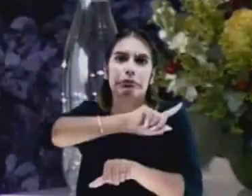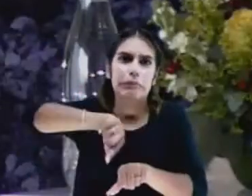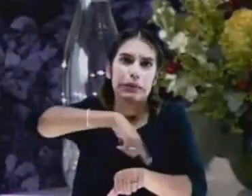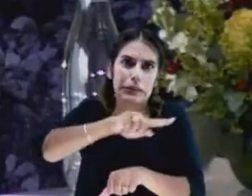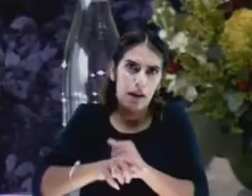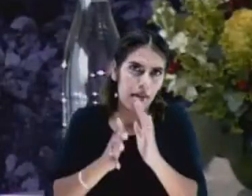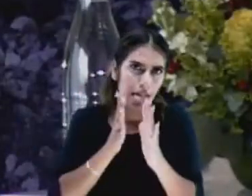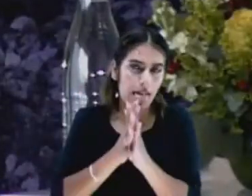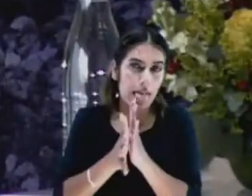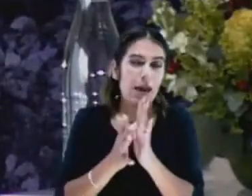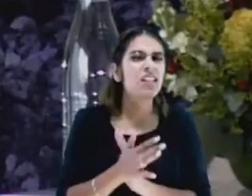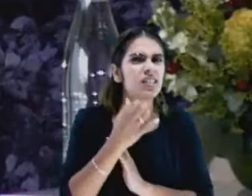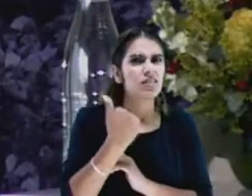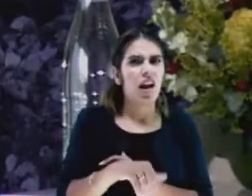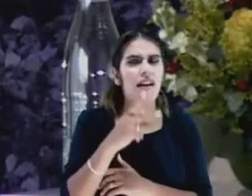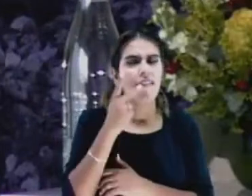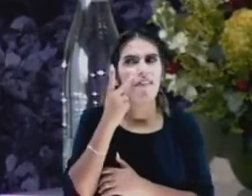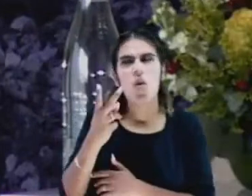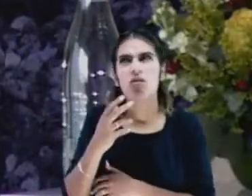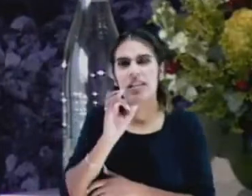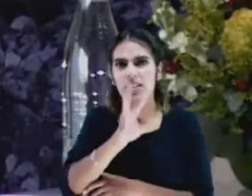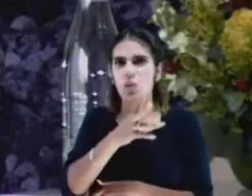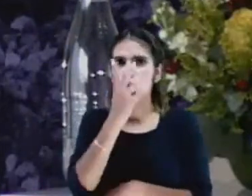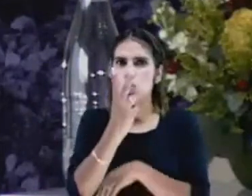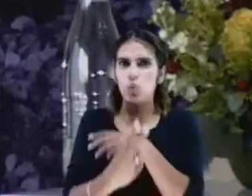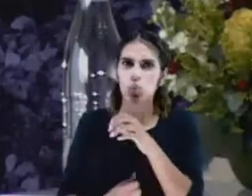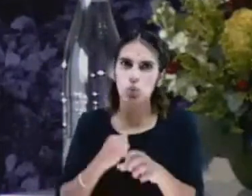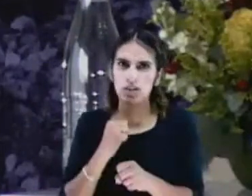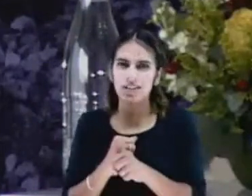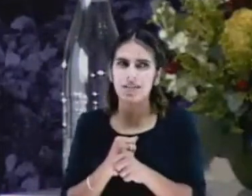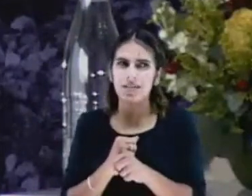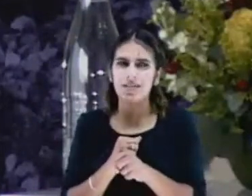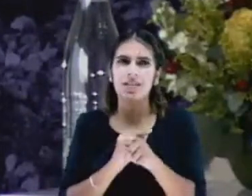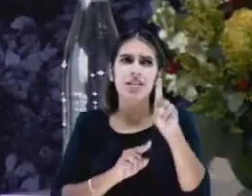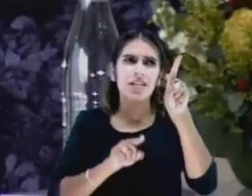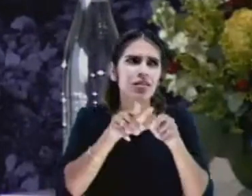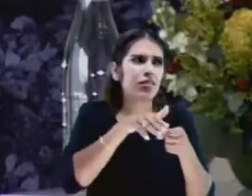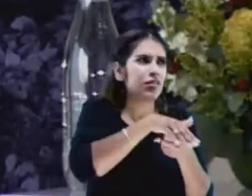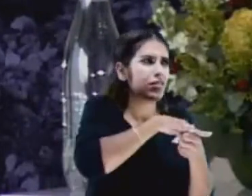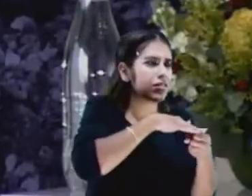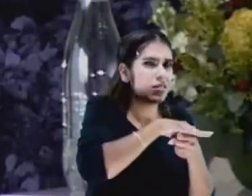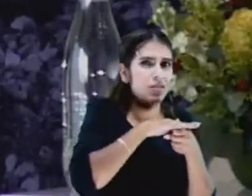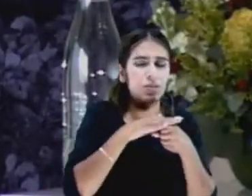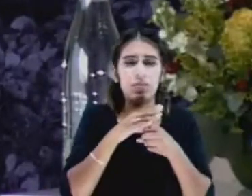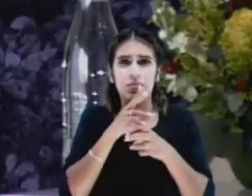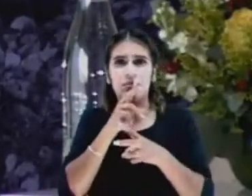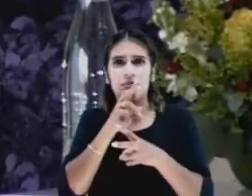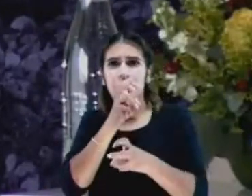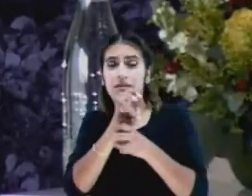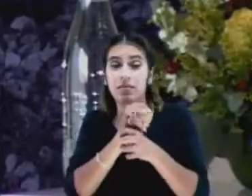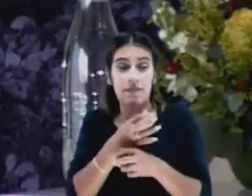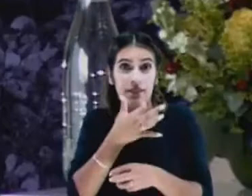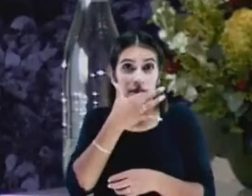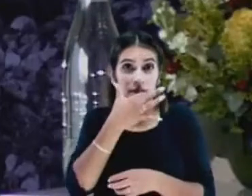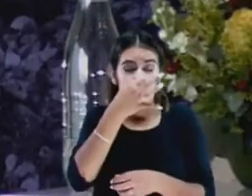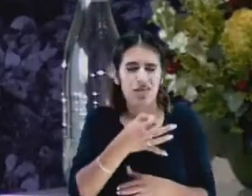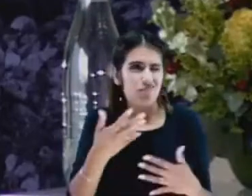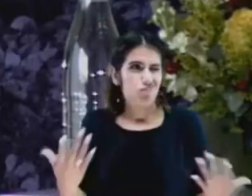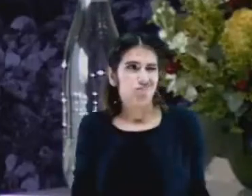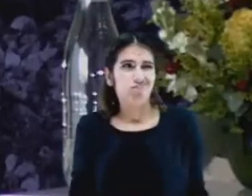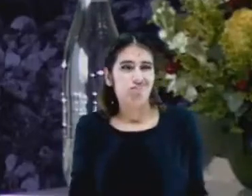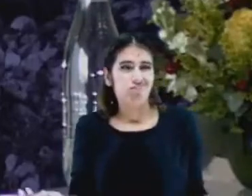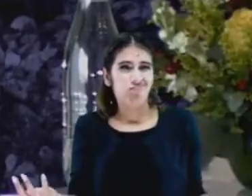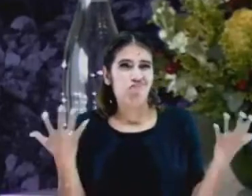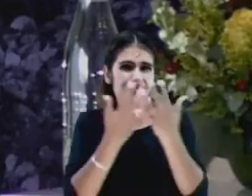dos años que hemos conocido de casos muy complicados o sea no tiene sentido perderme que yo hable así tan coloquialmente pues la